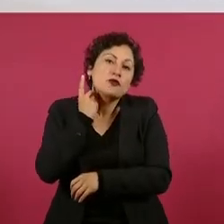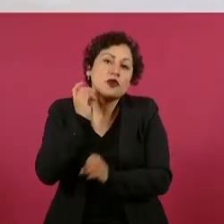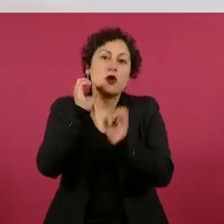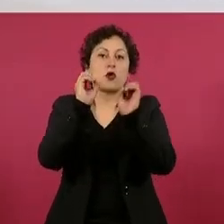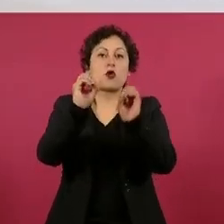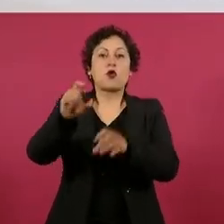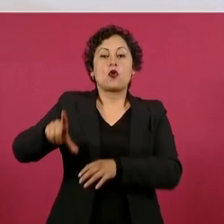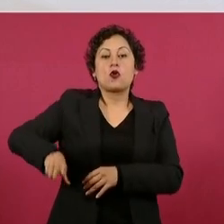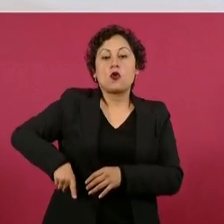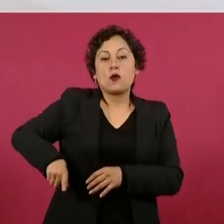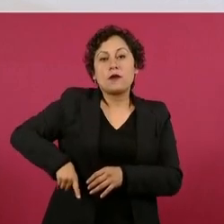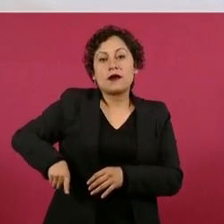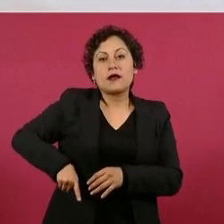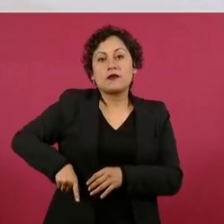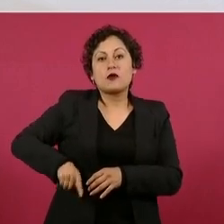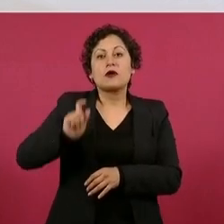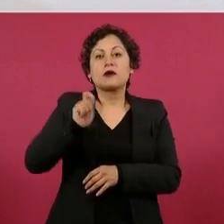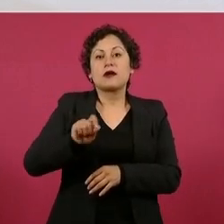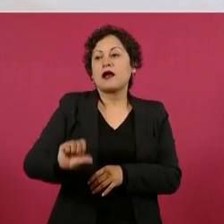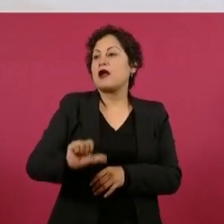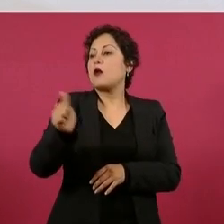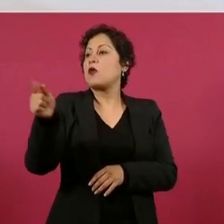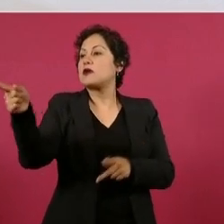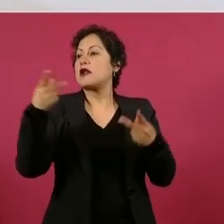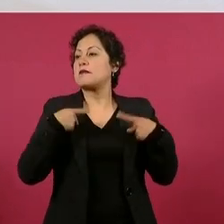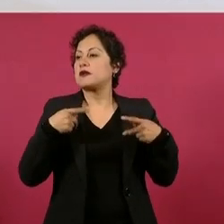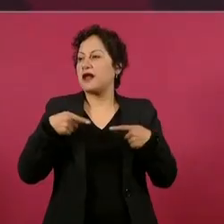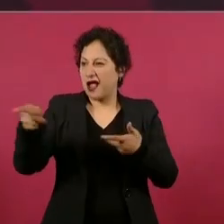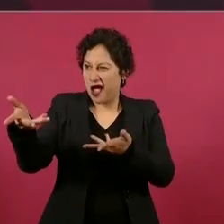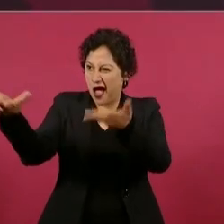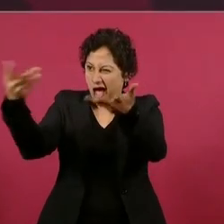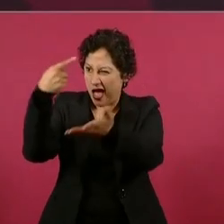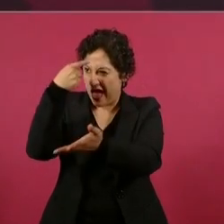no les hagan los discursos,